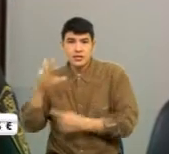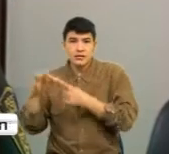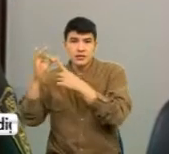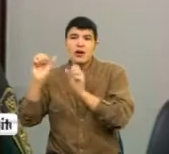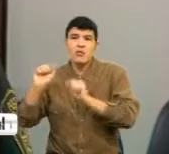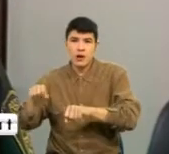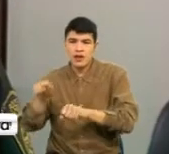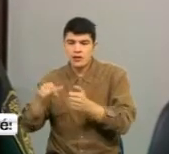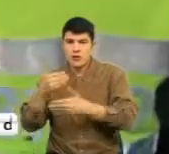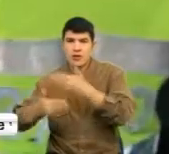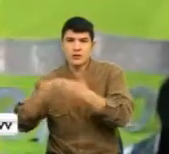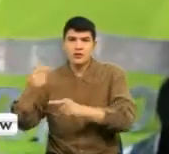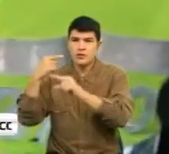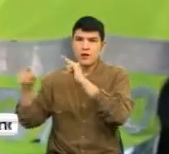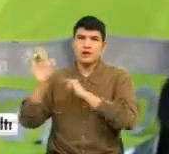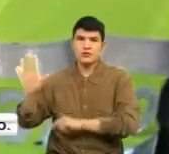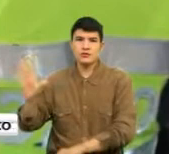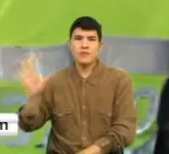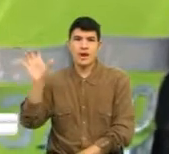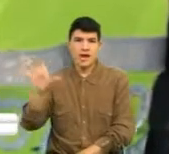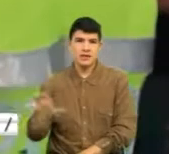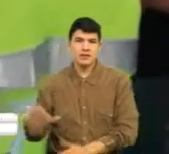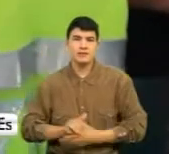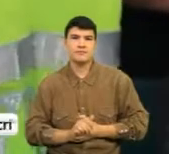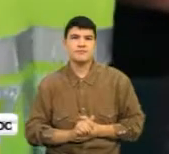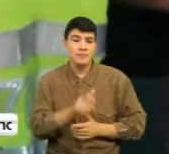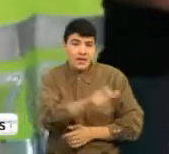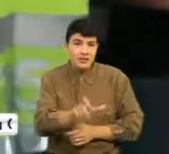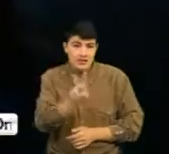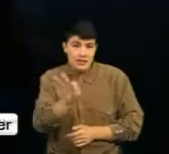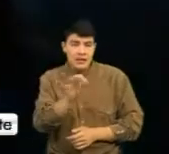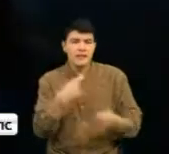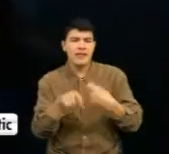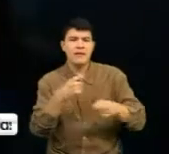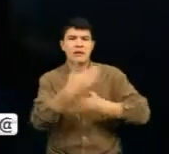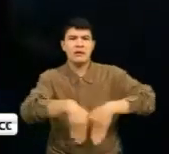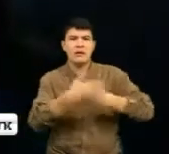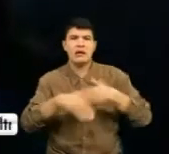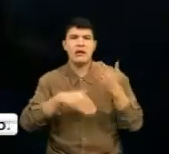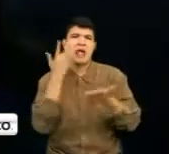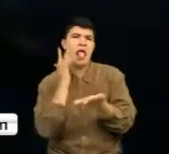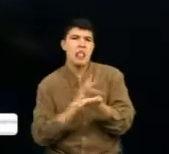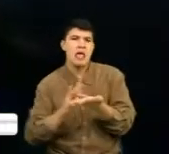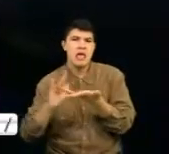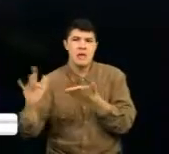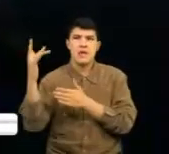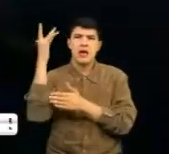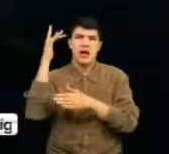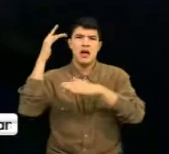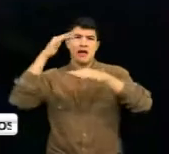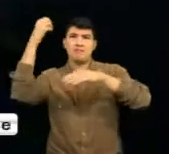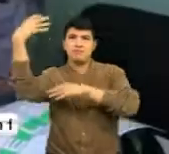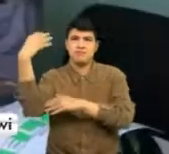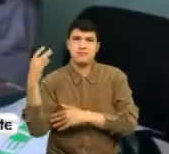respectivo respectivo proceso de deportación estas personas se dedicaban a las ventas ambulantes limpiavidrios en semáforos y la prostitución